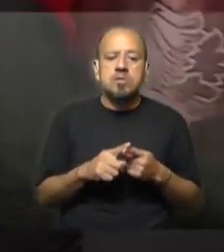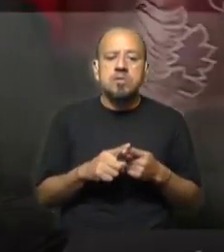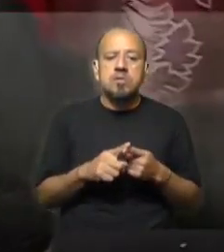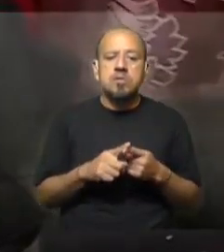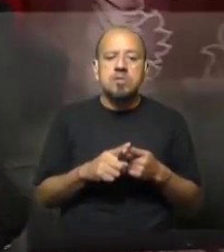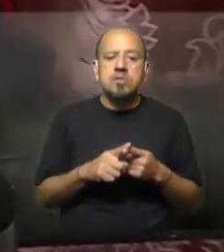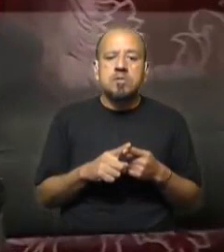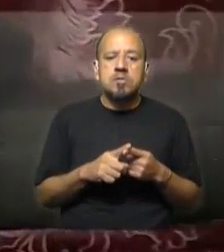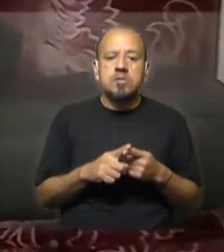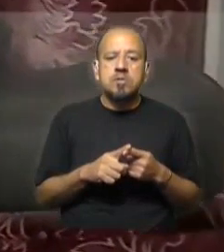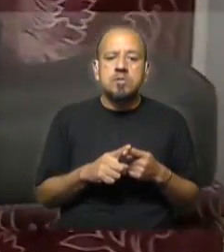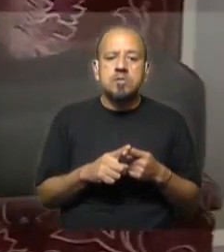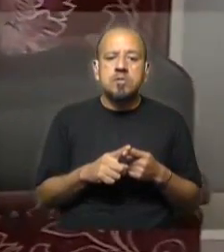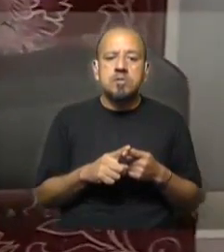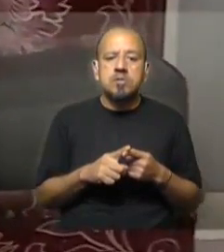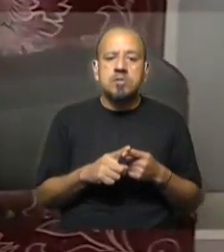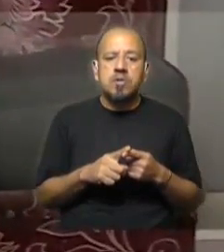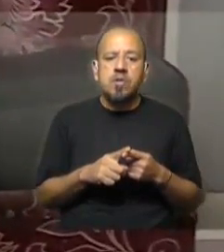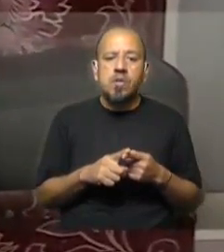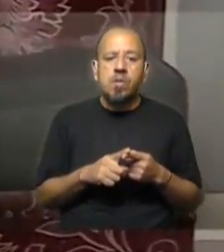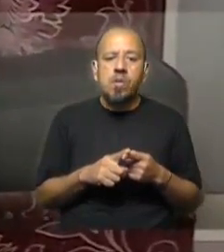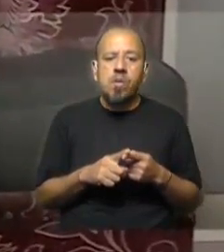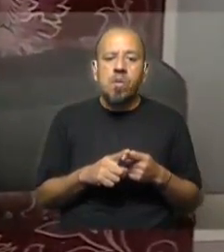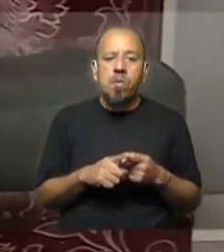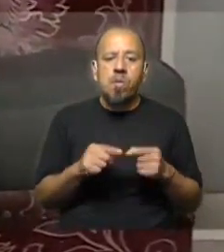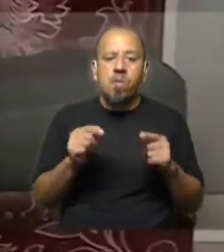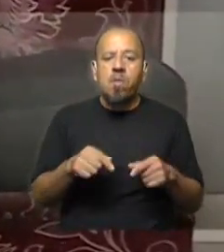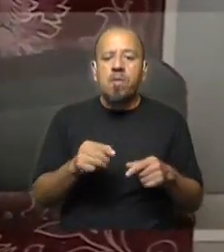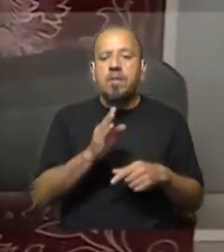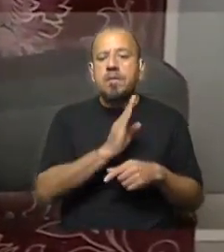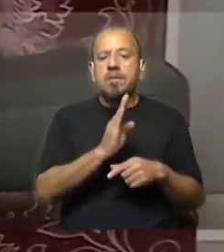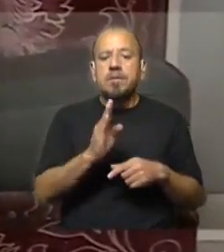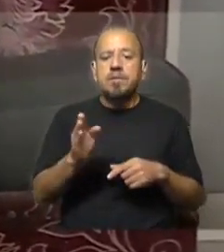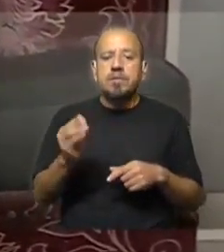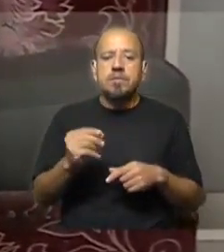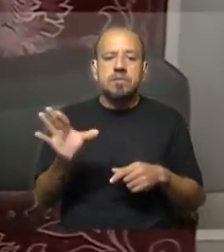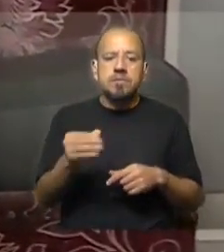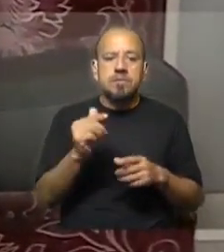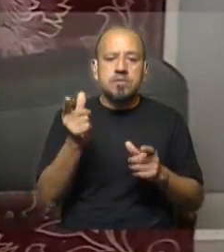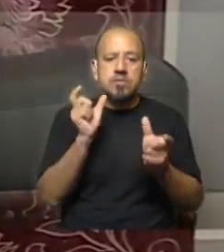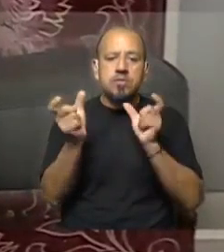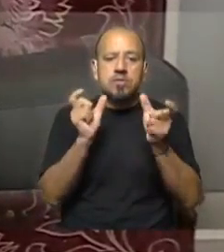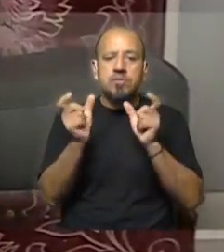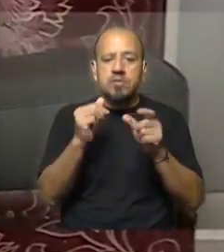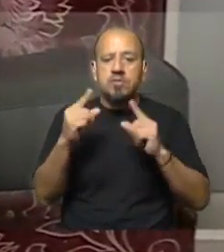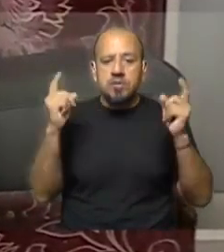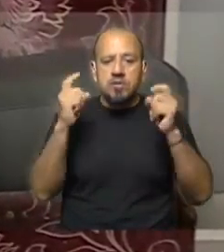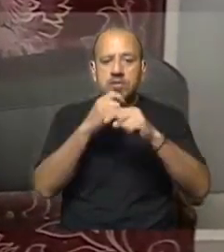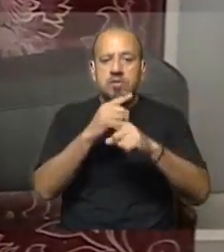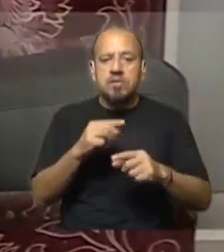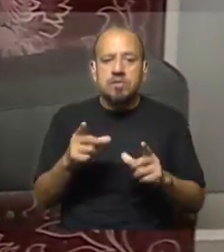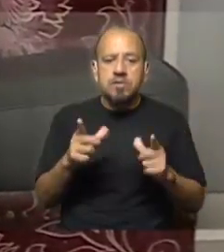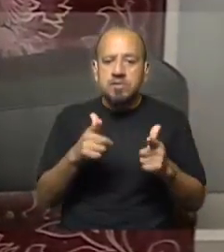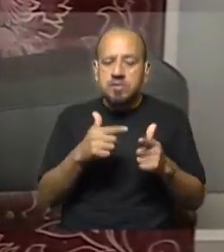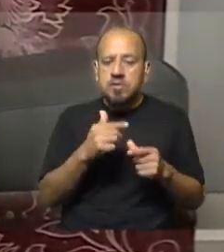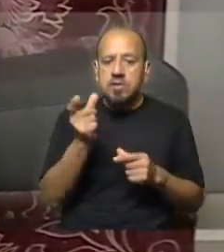tiempo. Bueno, en primer lugar, en este libro todos los apellidos son difíciles. No hay ningún apellido que no